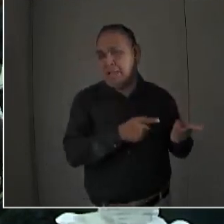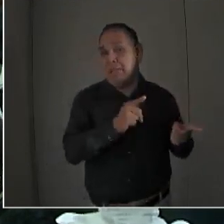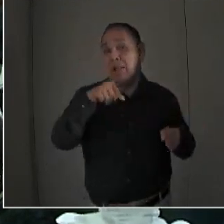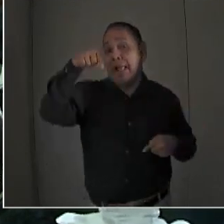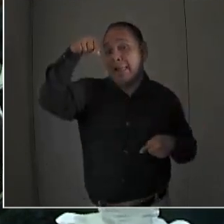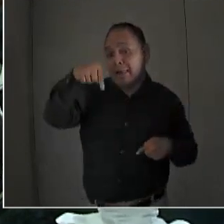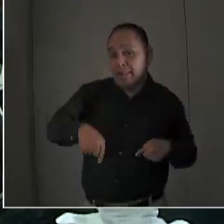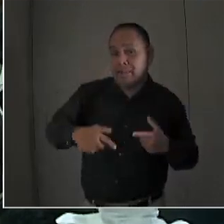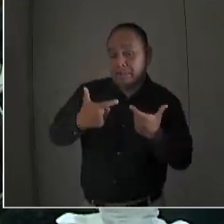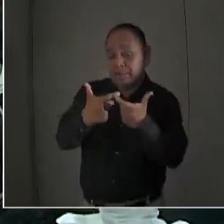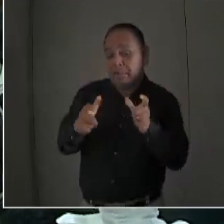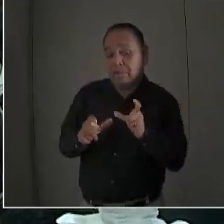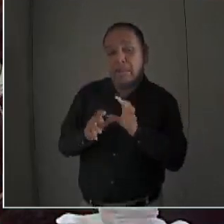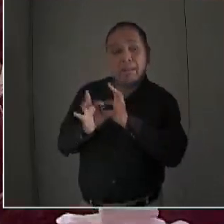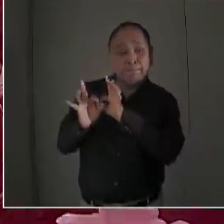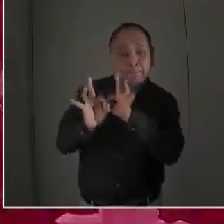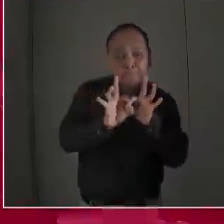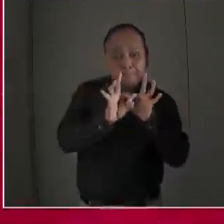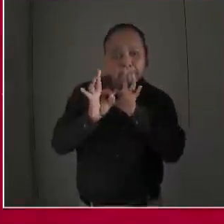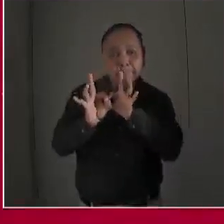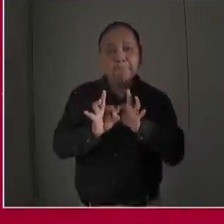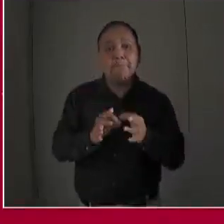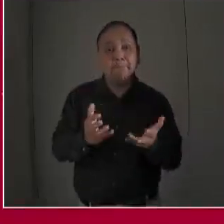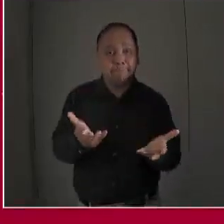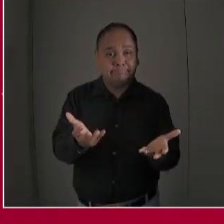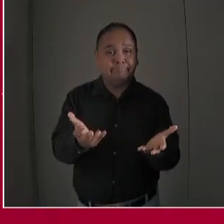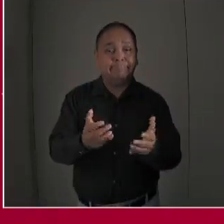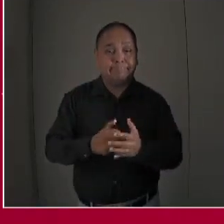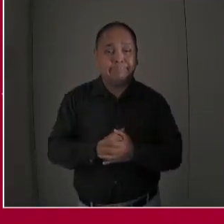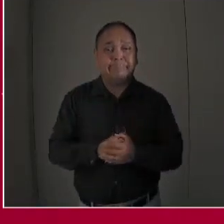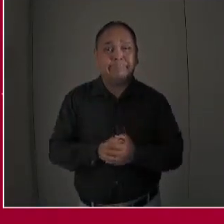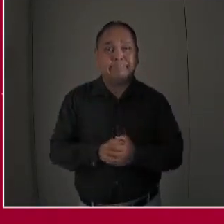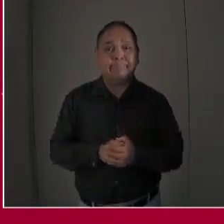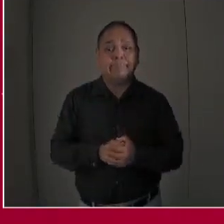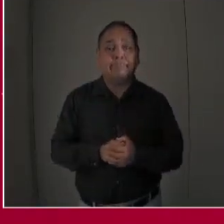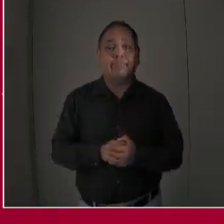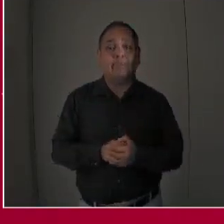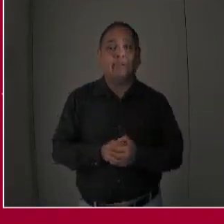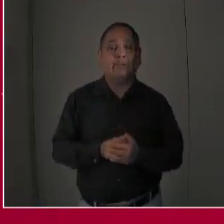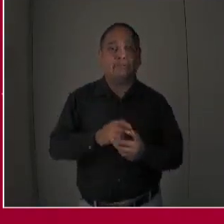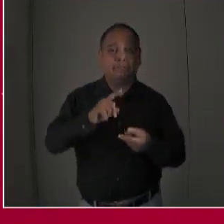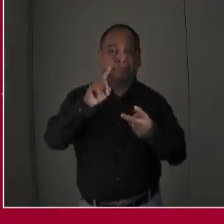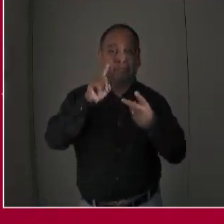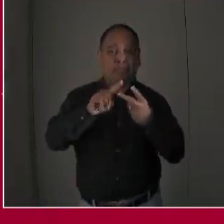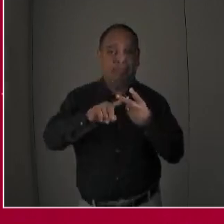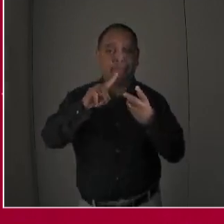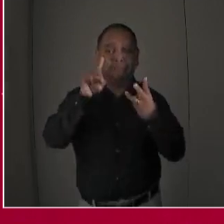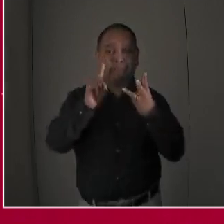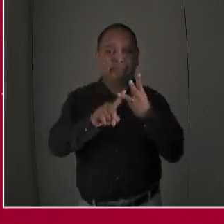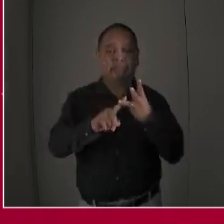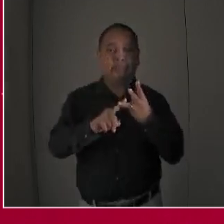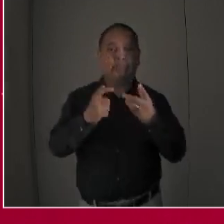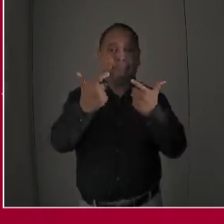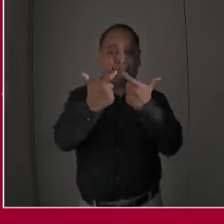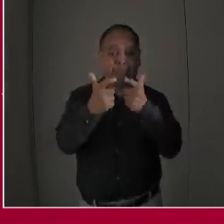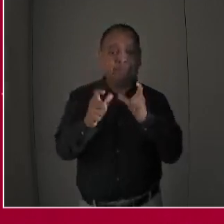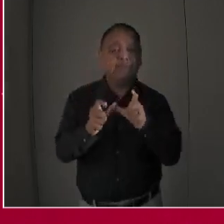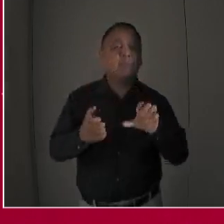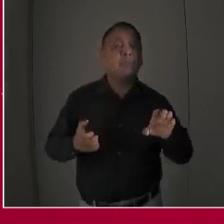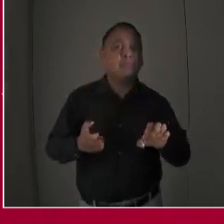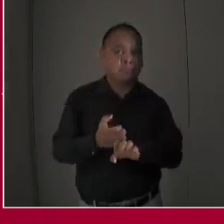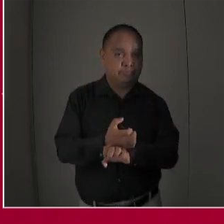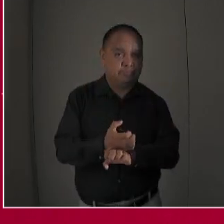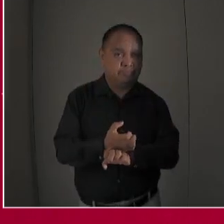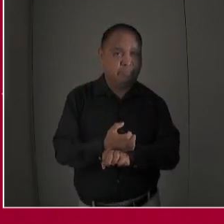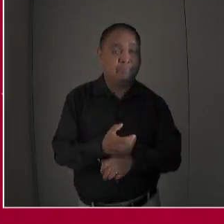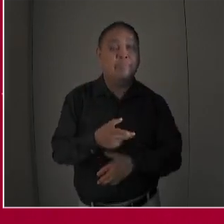haber unidad y compañerismo. También nos dijo no ser un partido de Estado. El